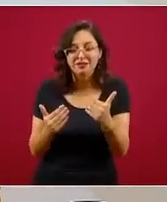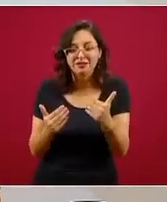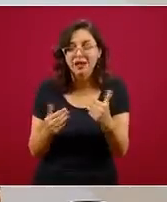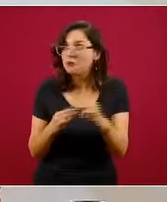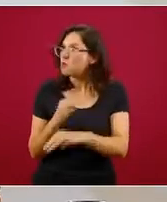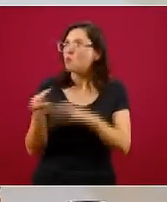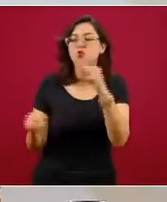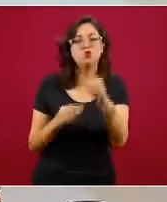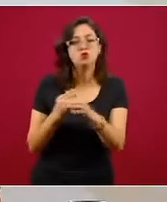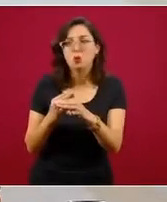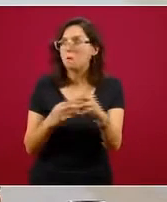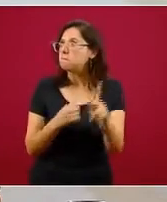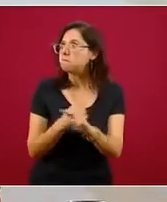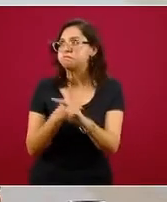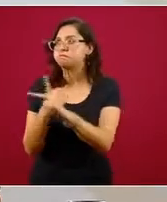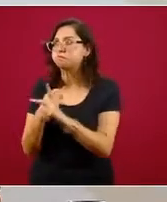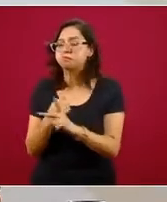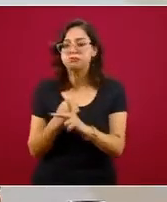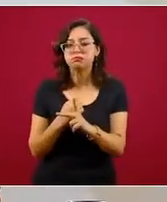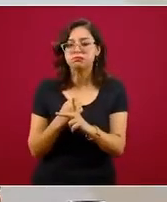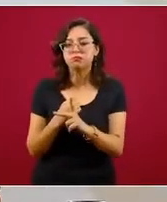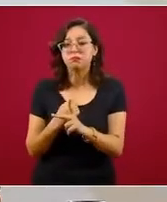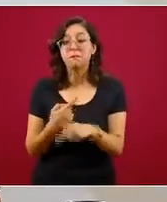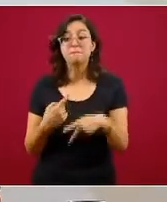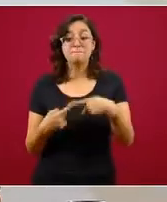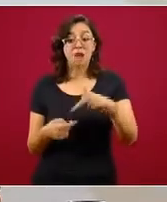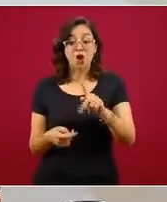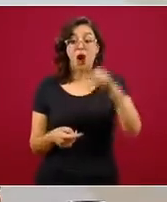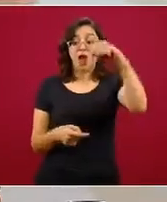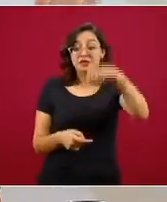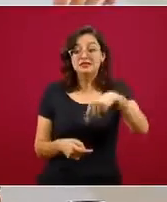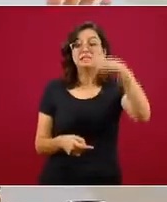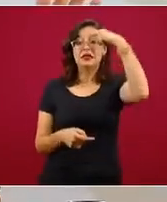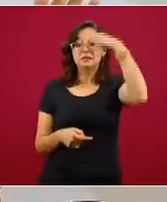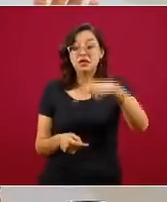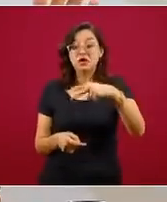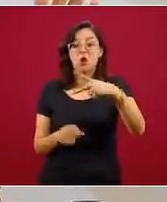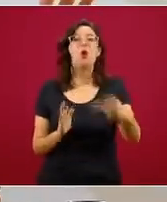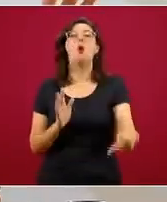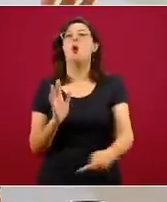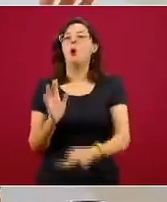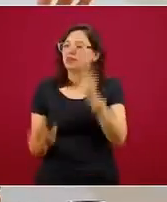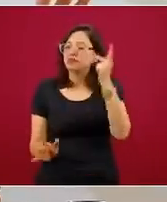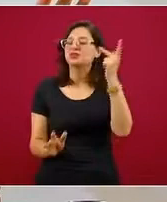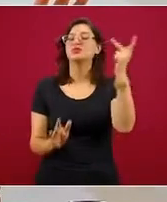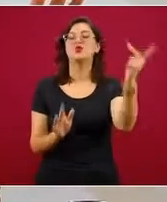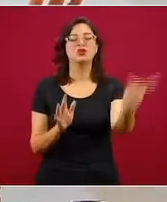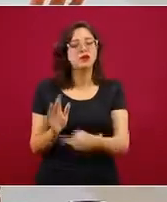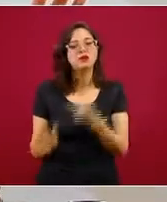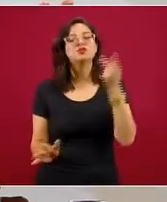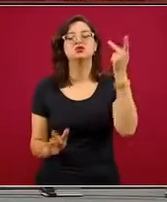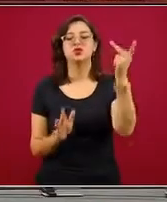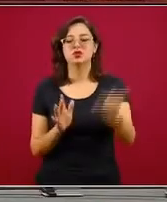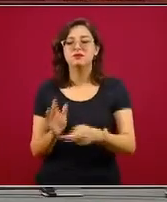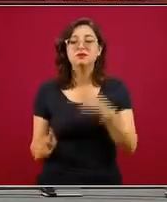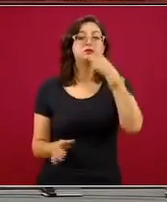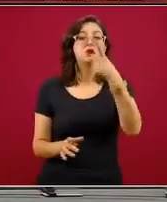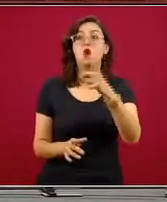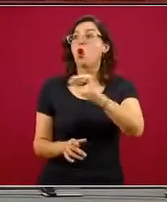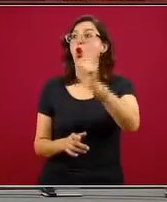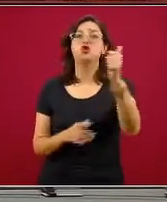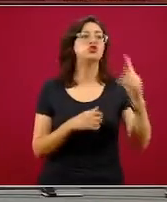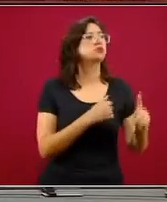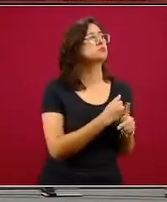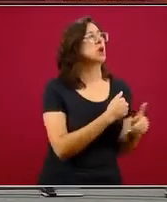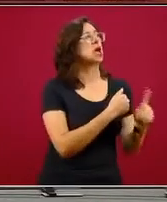tenemos como preferencia decirlo explícitamente. No voy a criticar a ninguno de los otros países del mundo, pero no